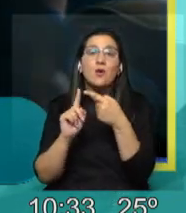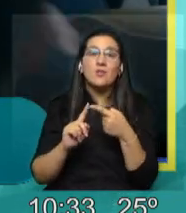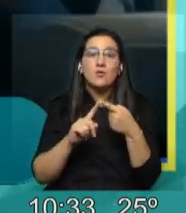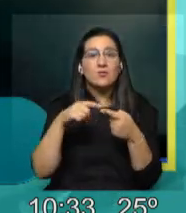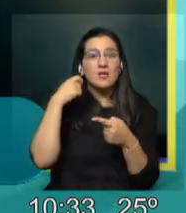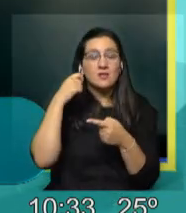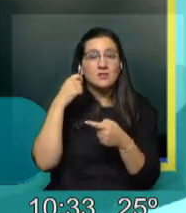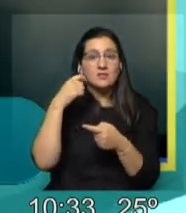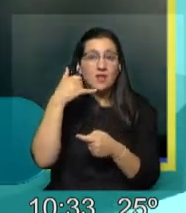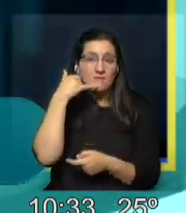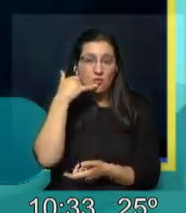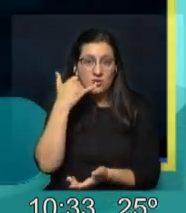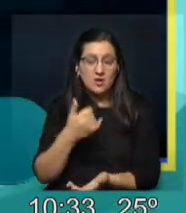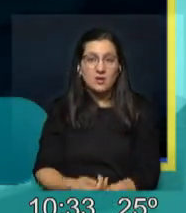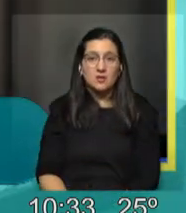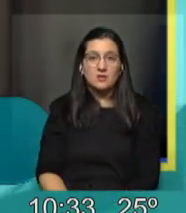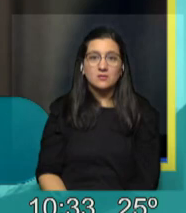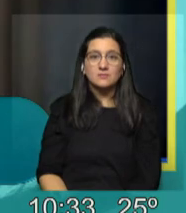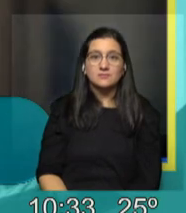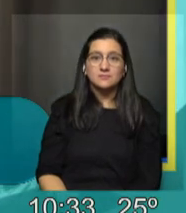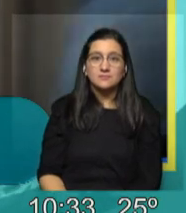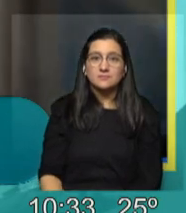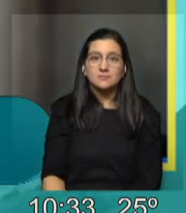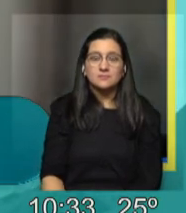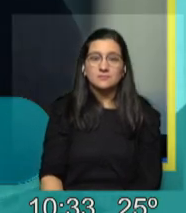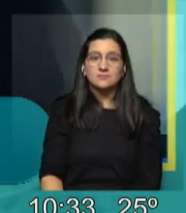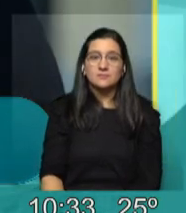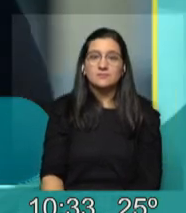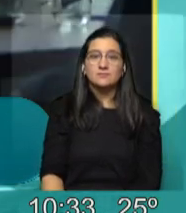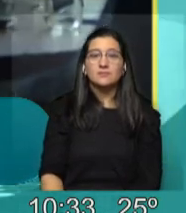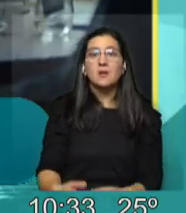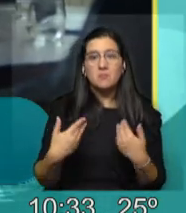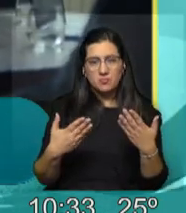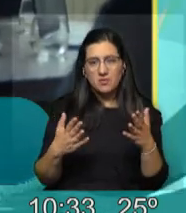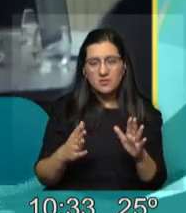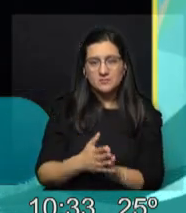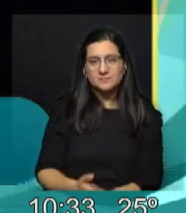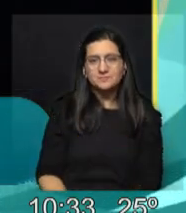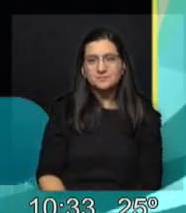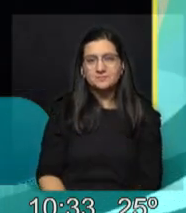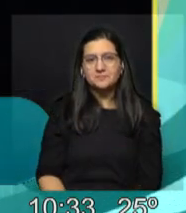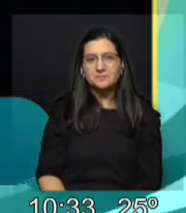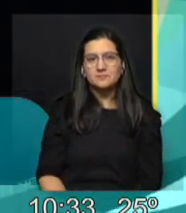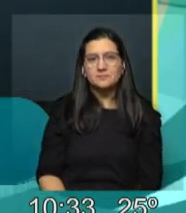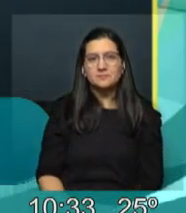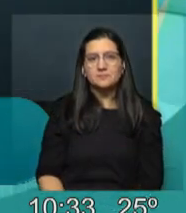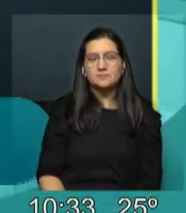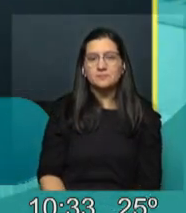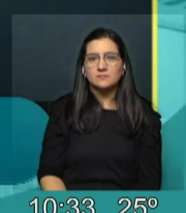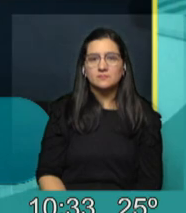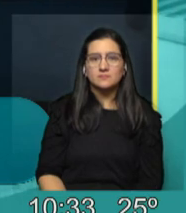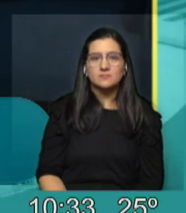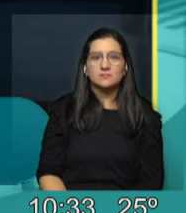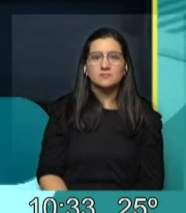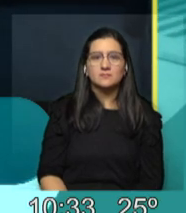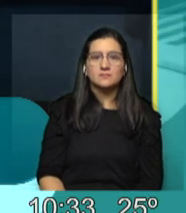telefónica. Yo estoy a esto. Hágalo. Claro. Hágalo porque tiene una buena oferta ahí. Ay, no